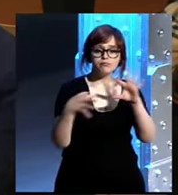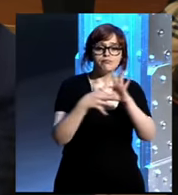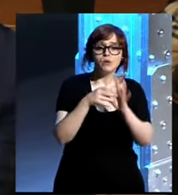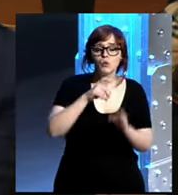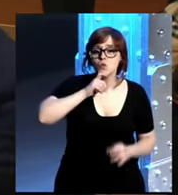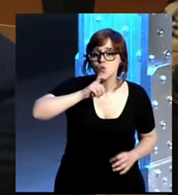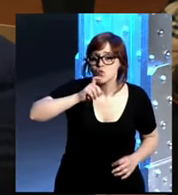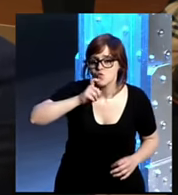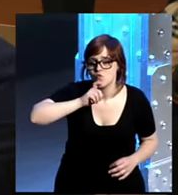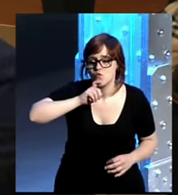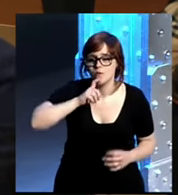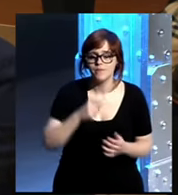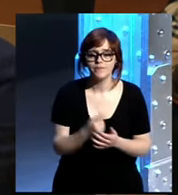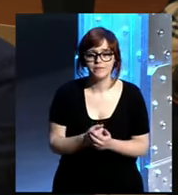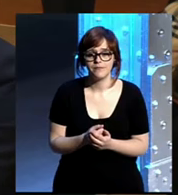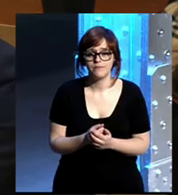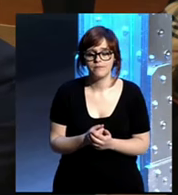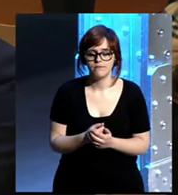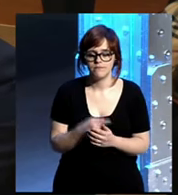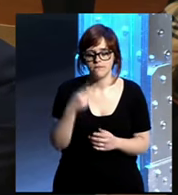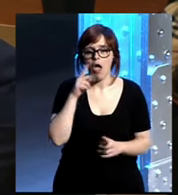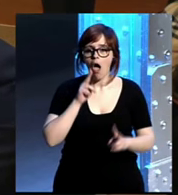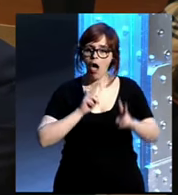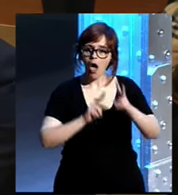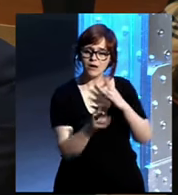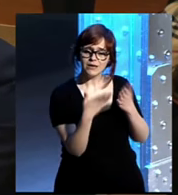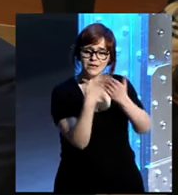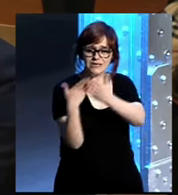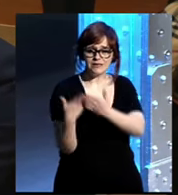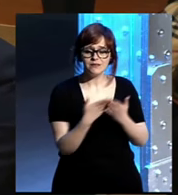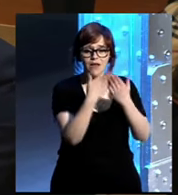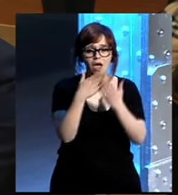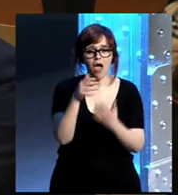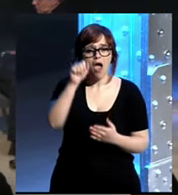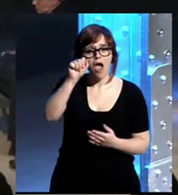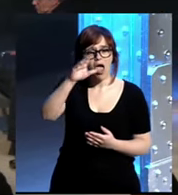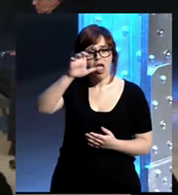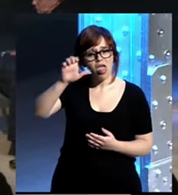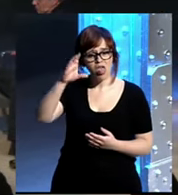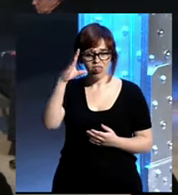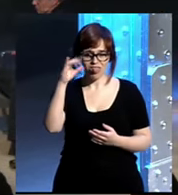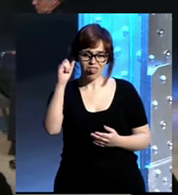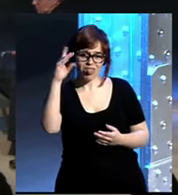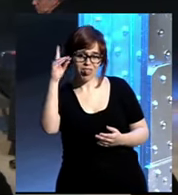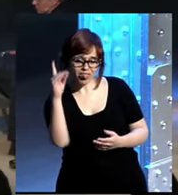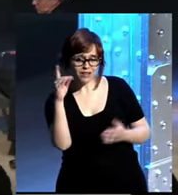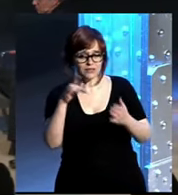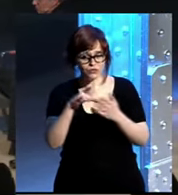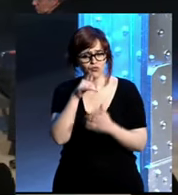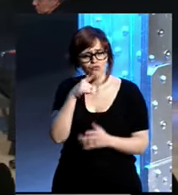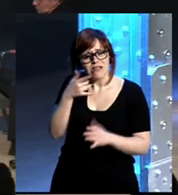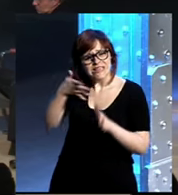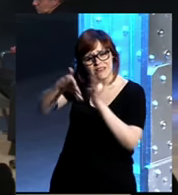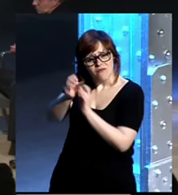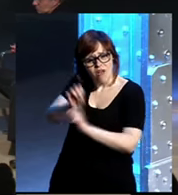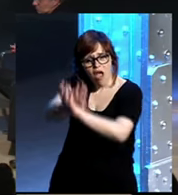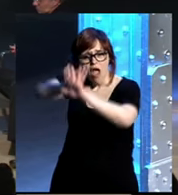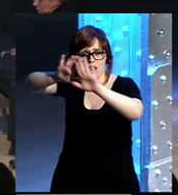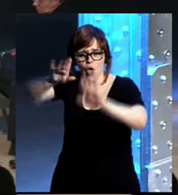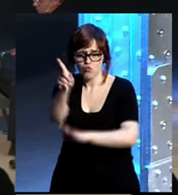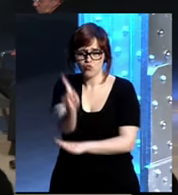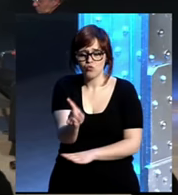Bueno, en el estudio no habla en particular de la ECID, pero de este tipo de organismos, y sí que dice que